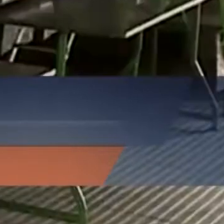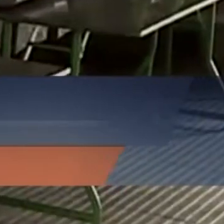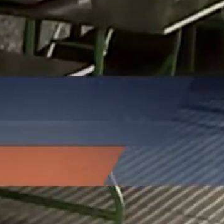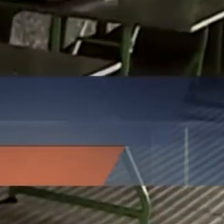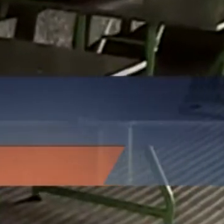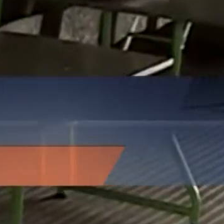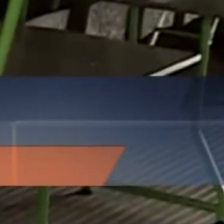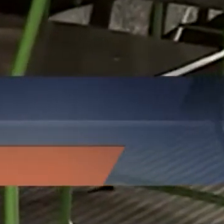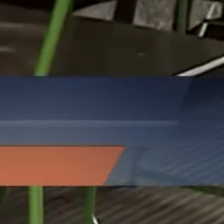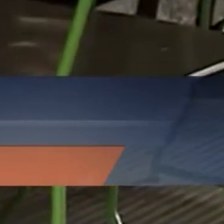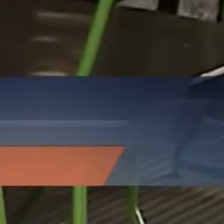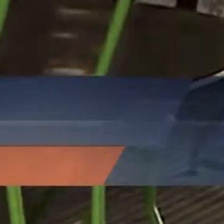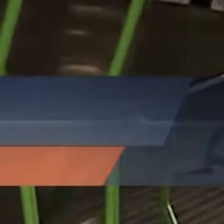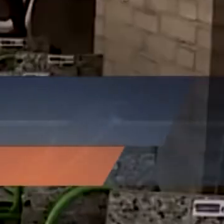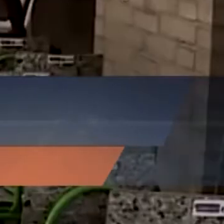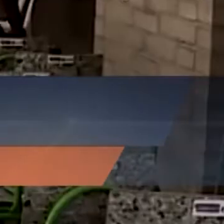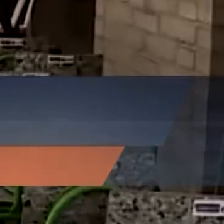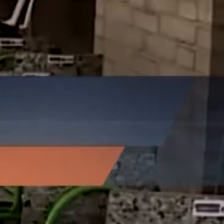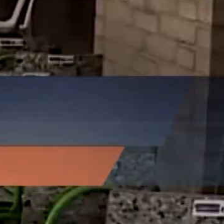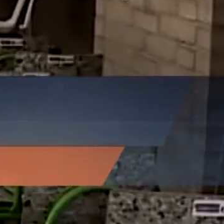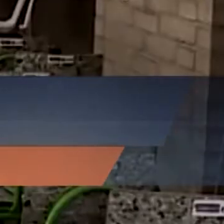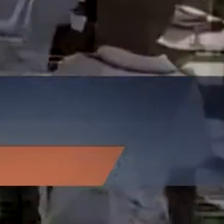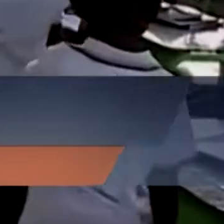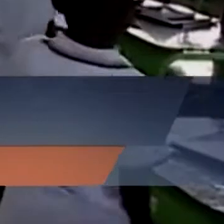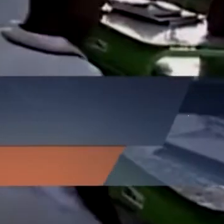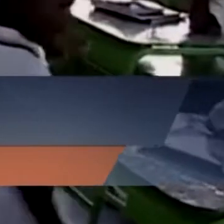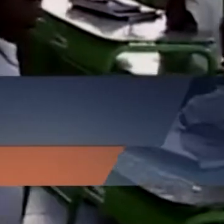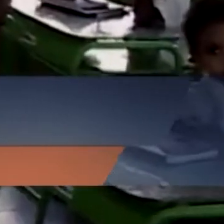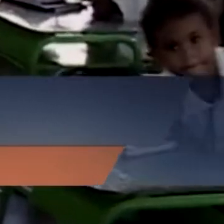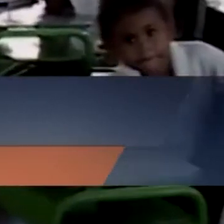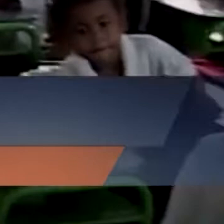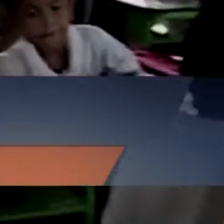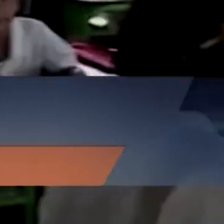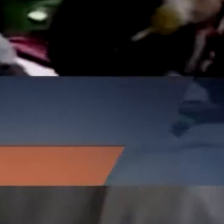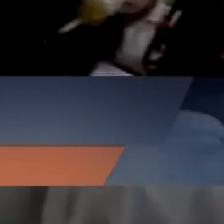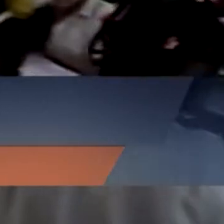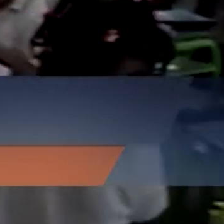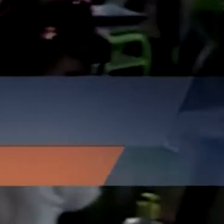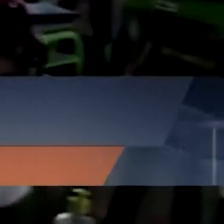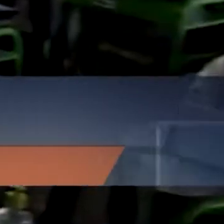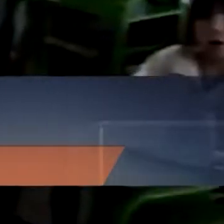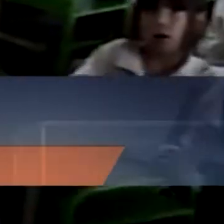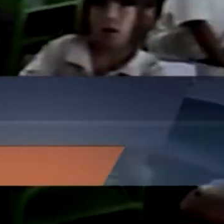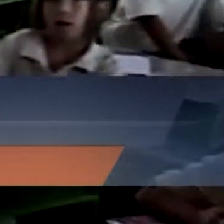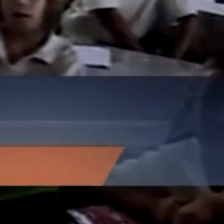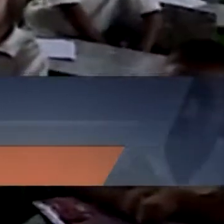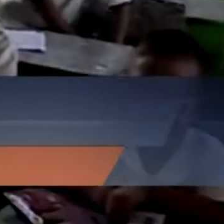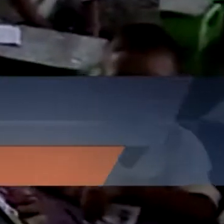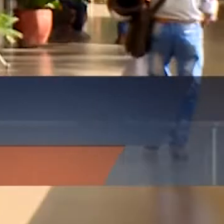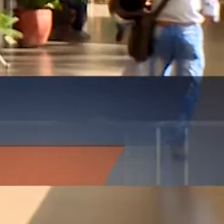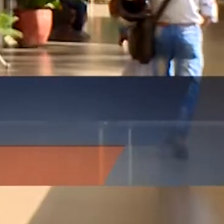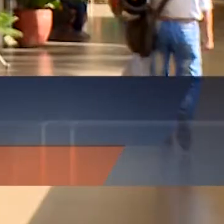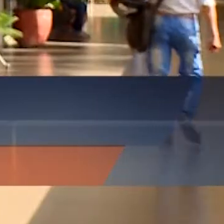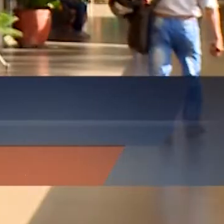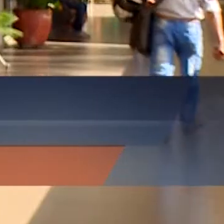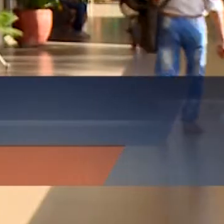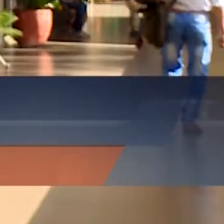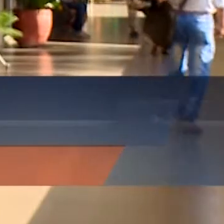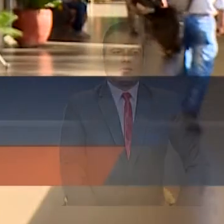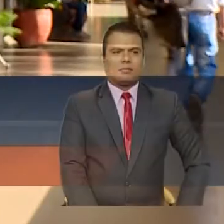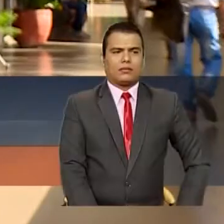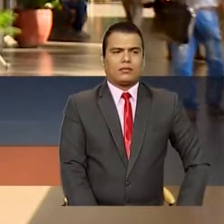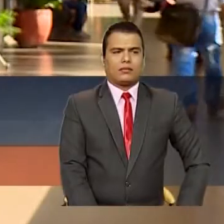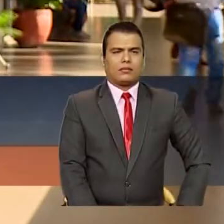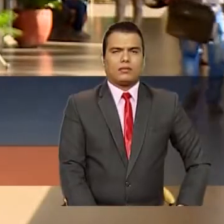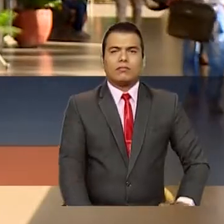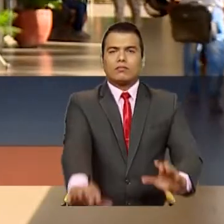El centro educativo es el primero en el país que cuenta con un entorno ecológico amigable con el medio ambiente. Hoy tenemos allá más o menos